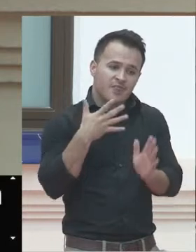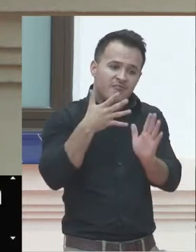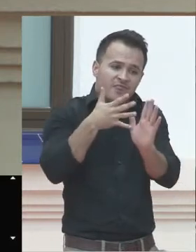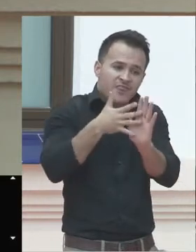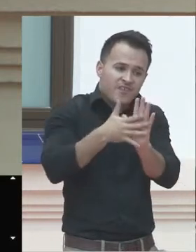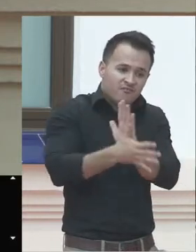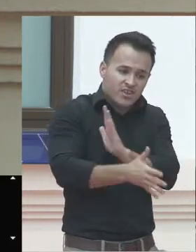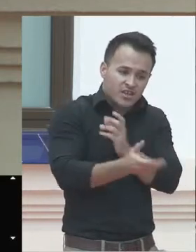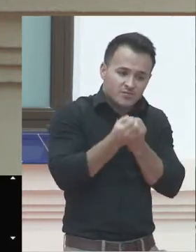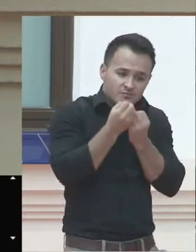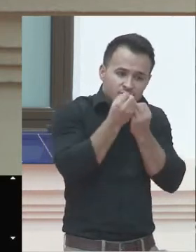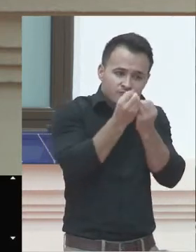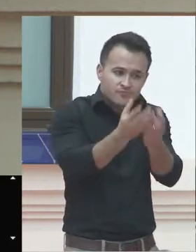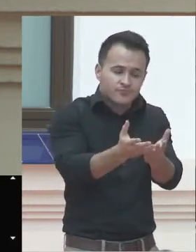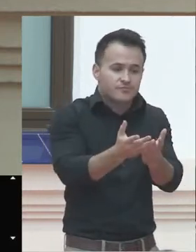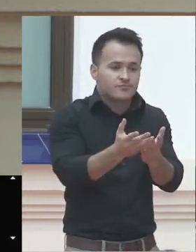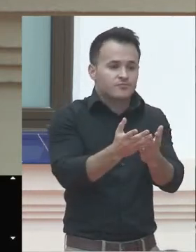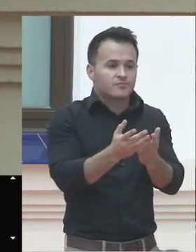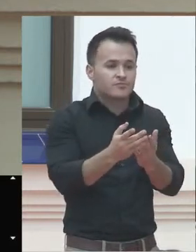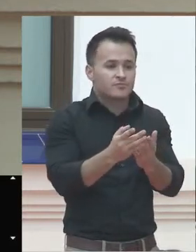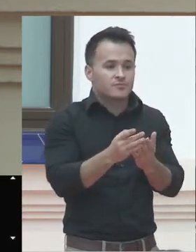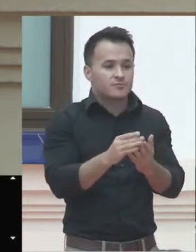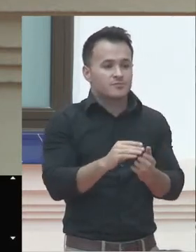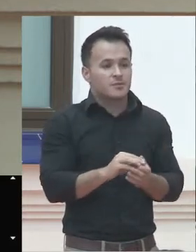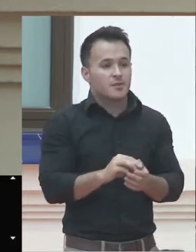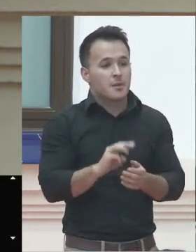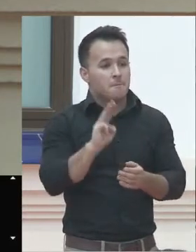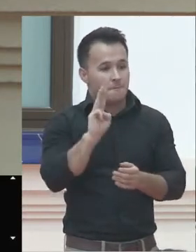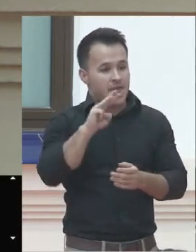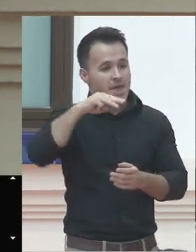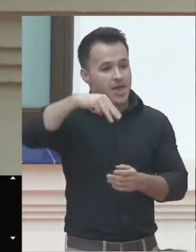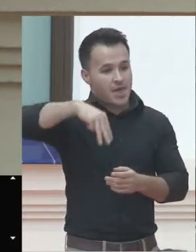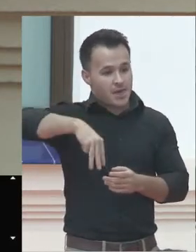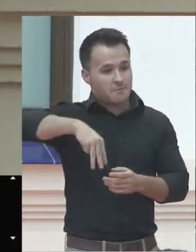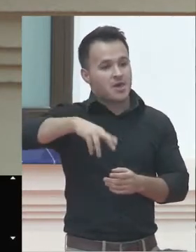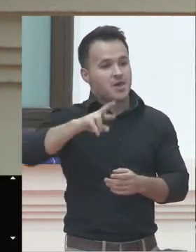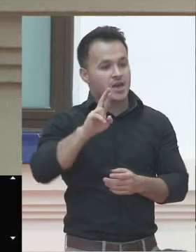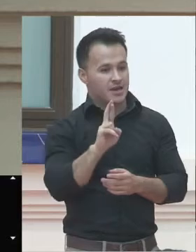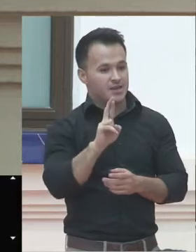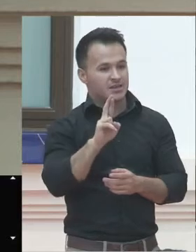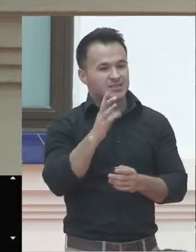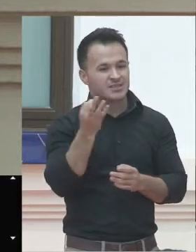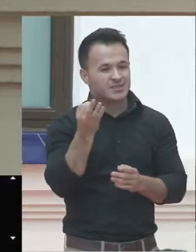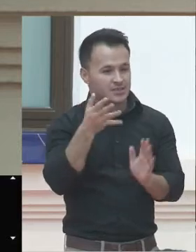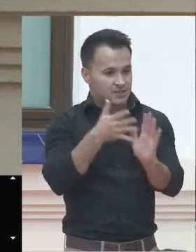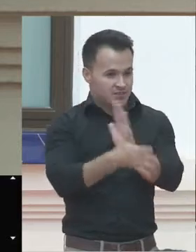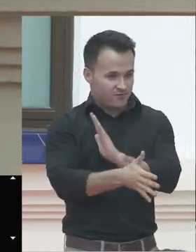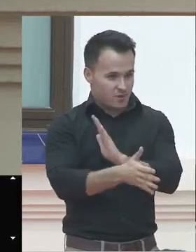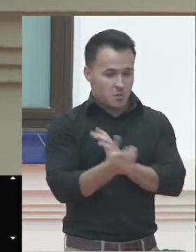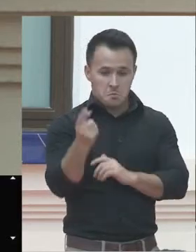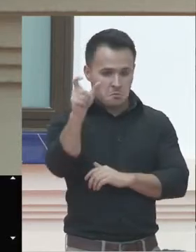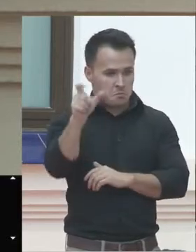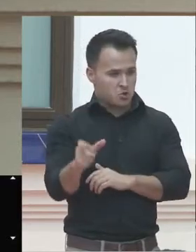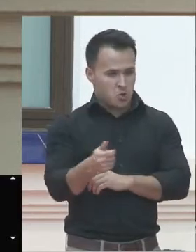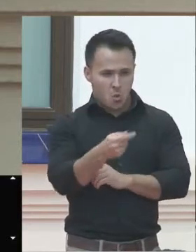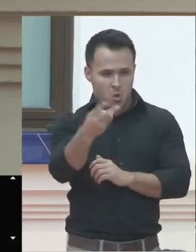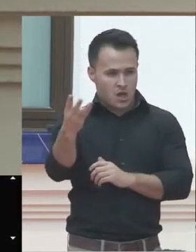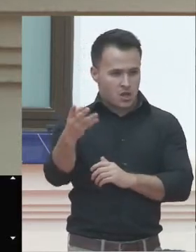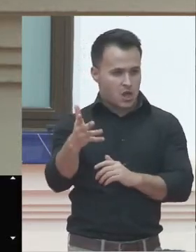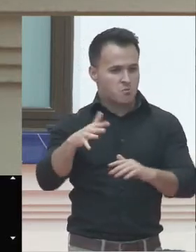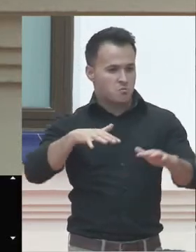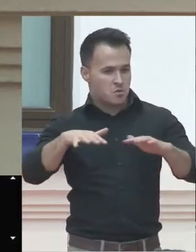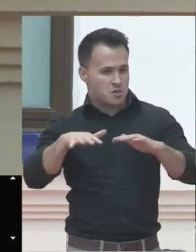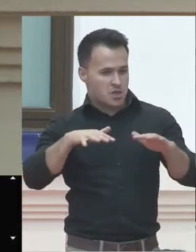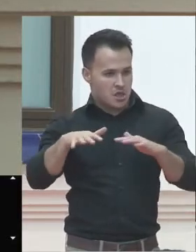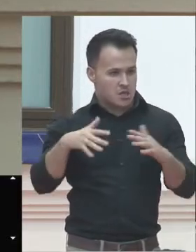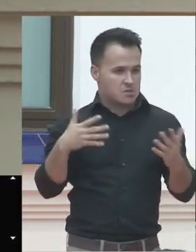definirles qué es un PMR desde el punto de vista aeronáutico. Es una persona cualquiera cuya movilidad al momento de